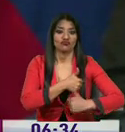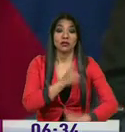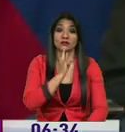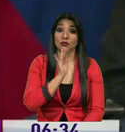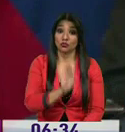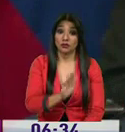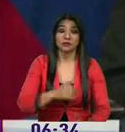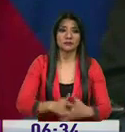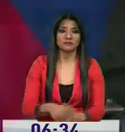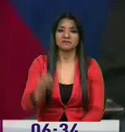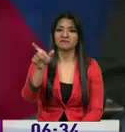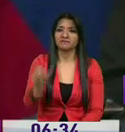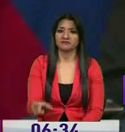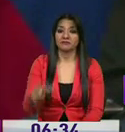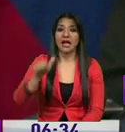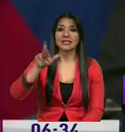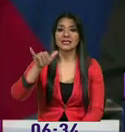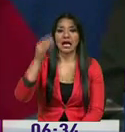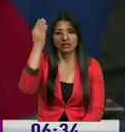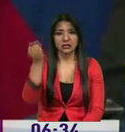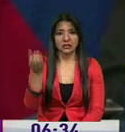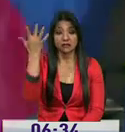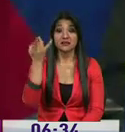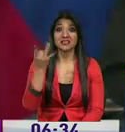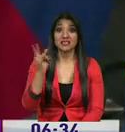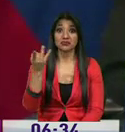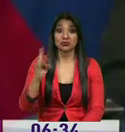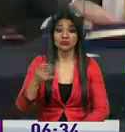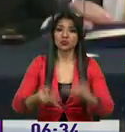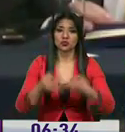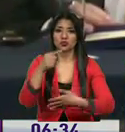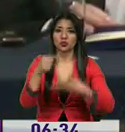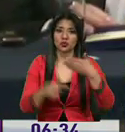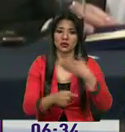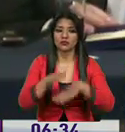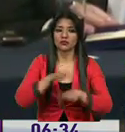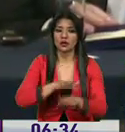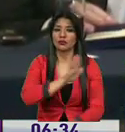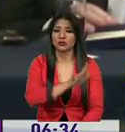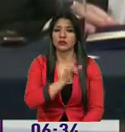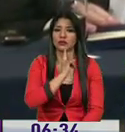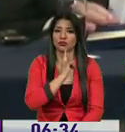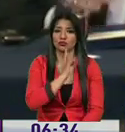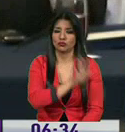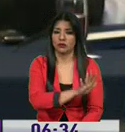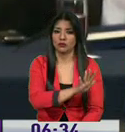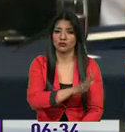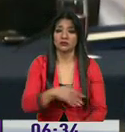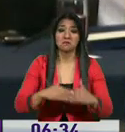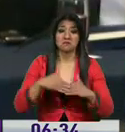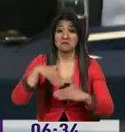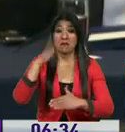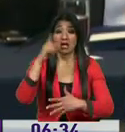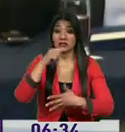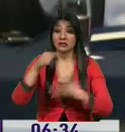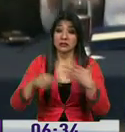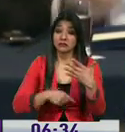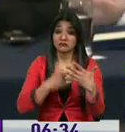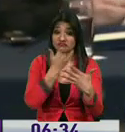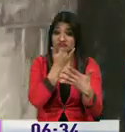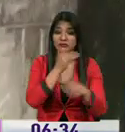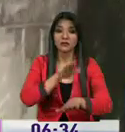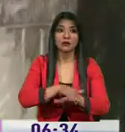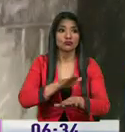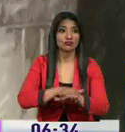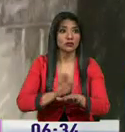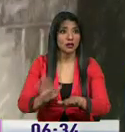El fundador de WikiLeaks cuenta con 18 cargos en su contra por parte de la justicia norteamericana, en donde la mayoría de estos se refieren a la